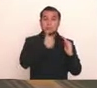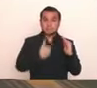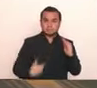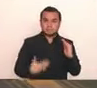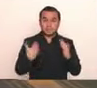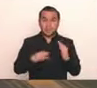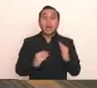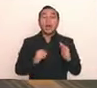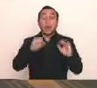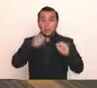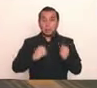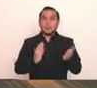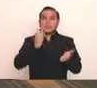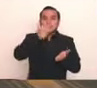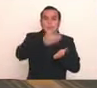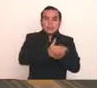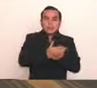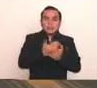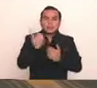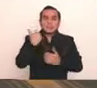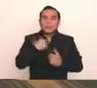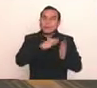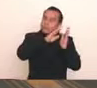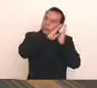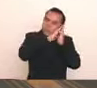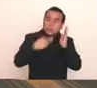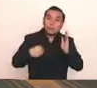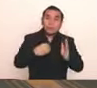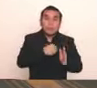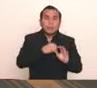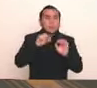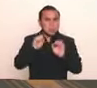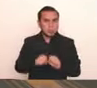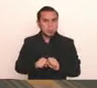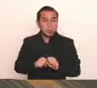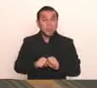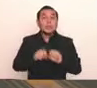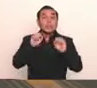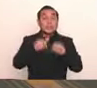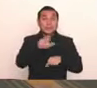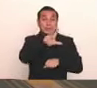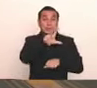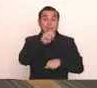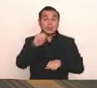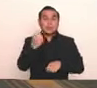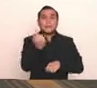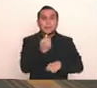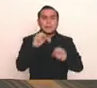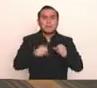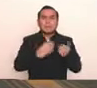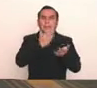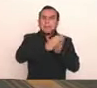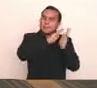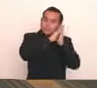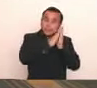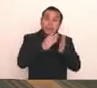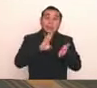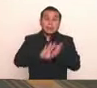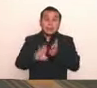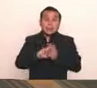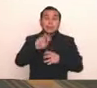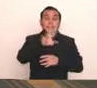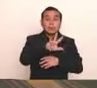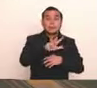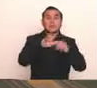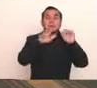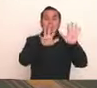convertido en un espacio para descanso dando en un lugar digno a nuestro profesional médico con una capacidad de 300 personas invirtieron 215 mil